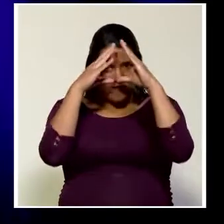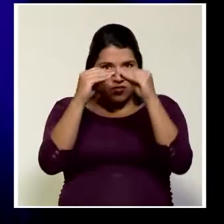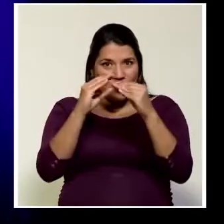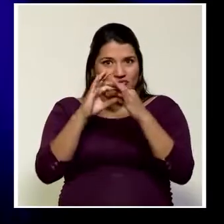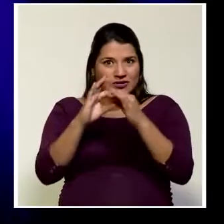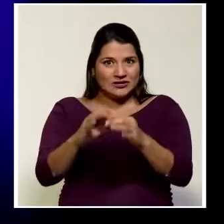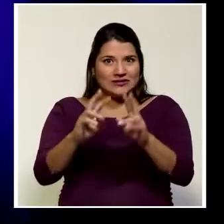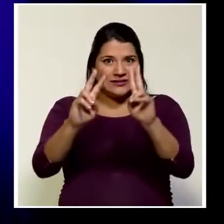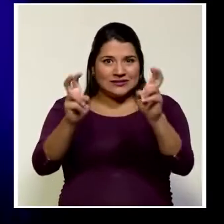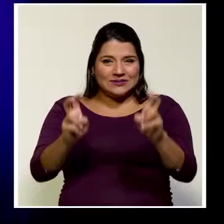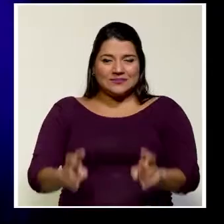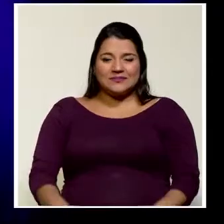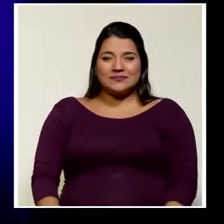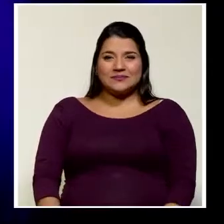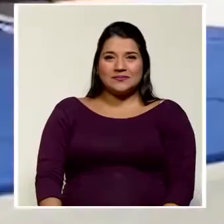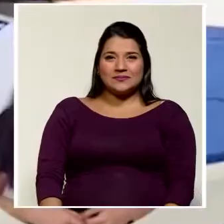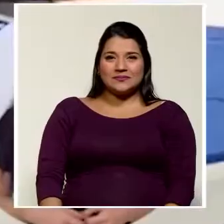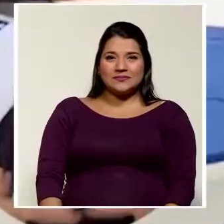este tema.